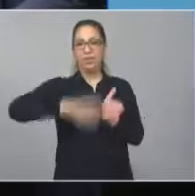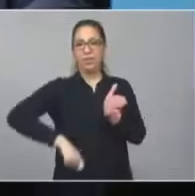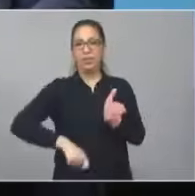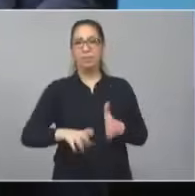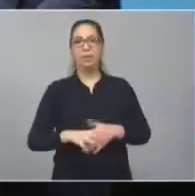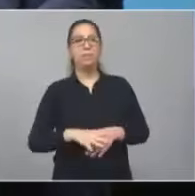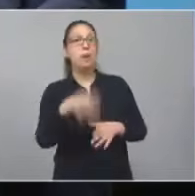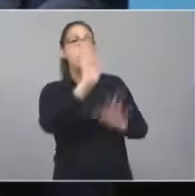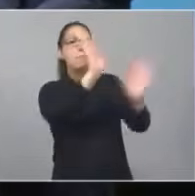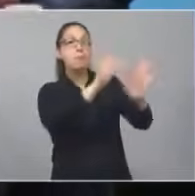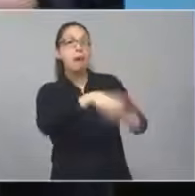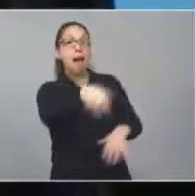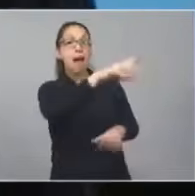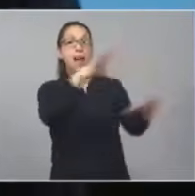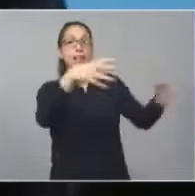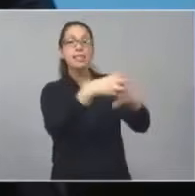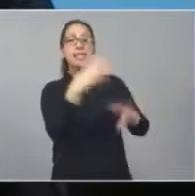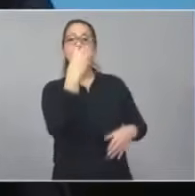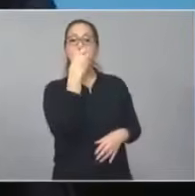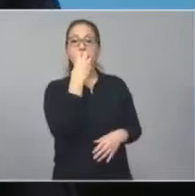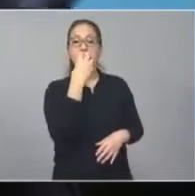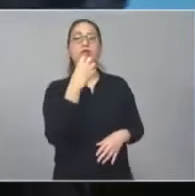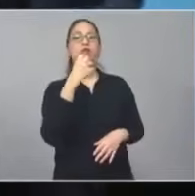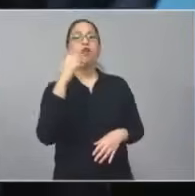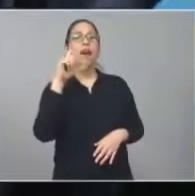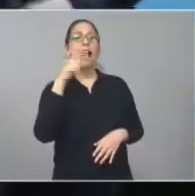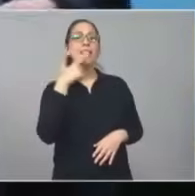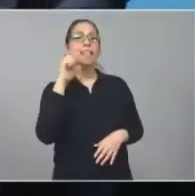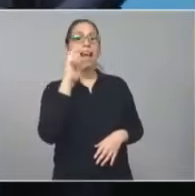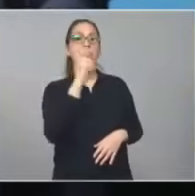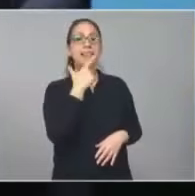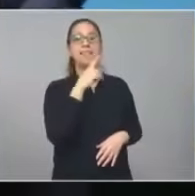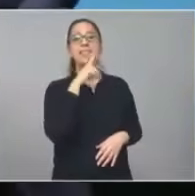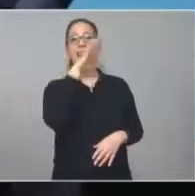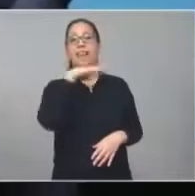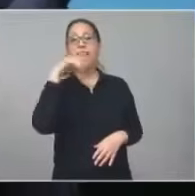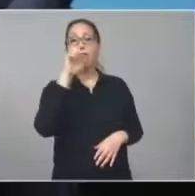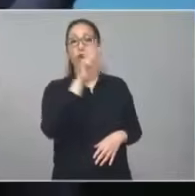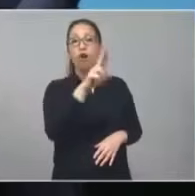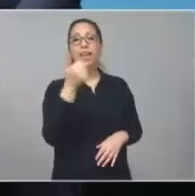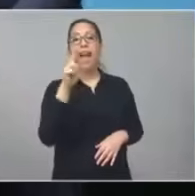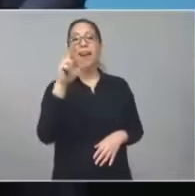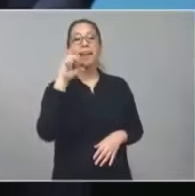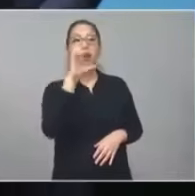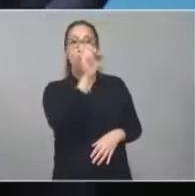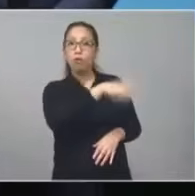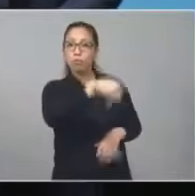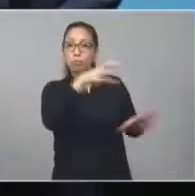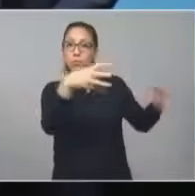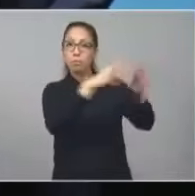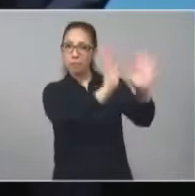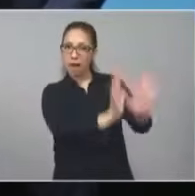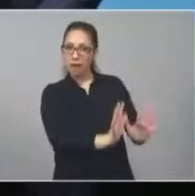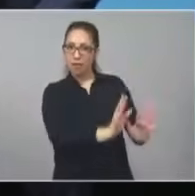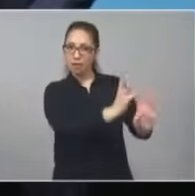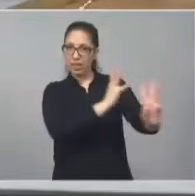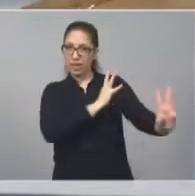Y se preparan Capitán Sarmiento, Carlos Casares, Carlos Tejedor y Carmen de Areco.